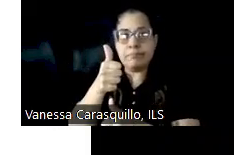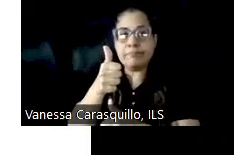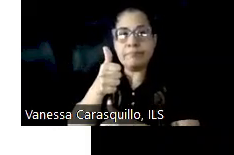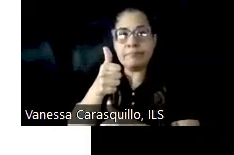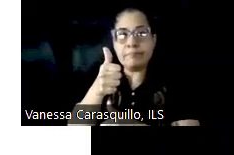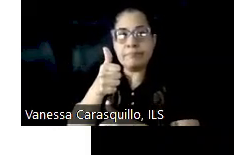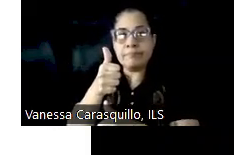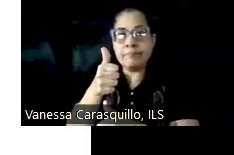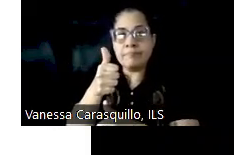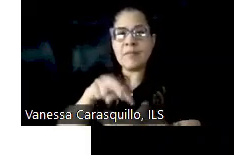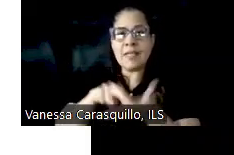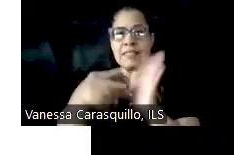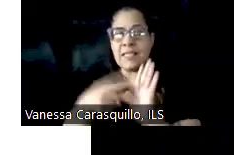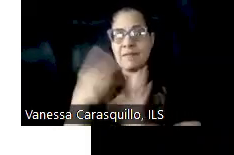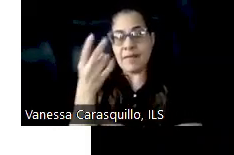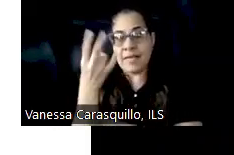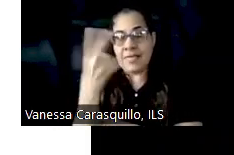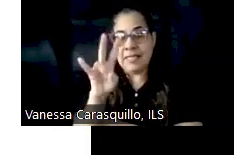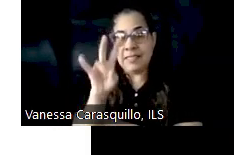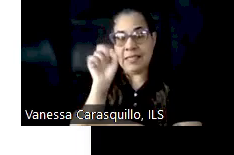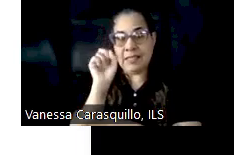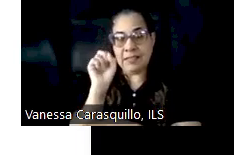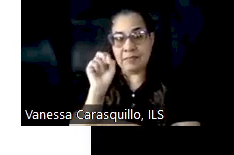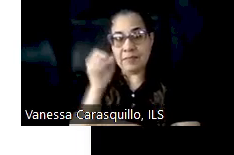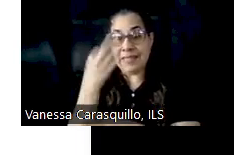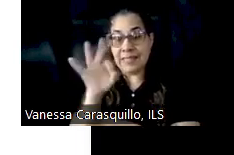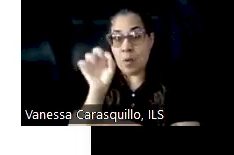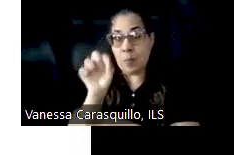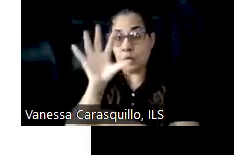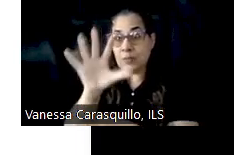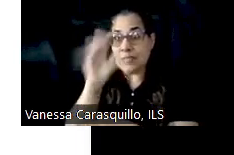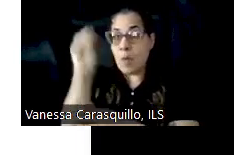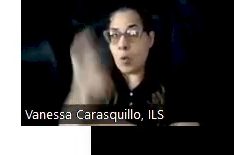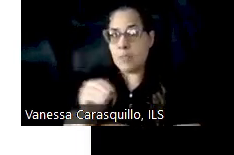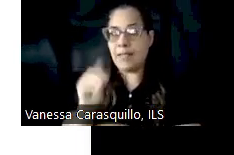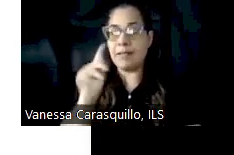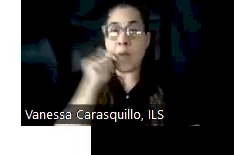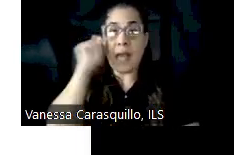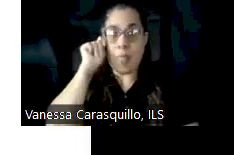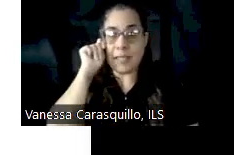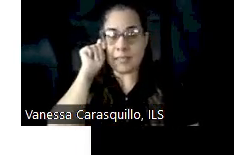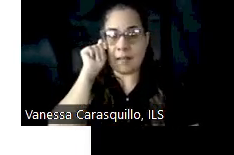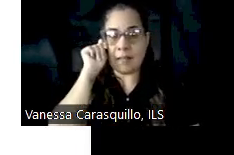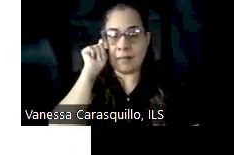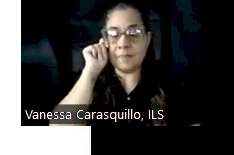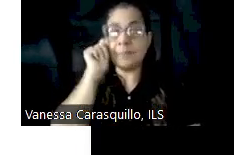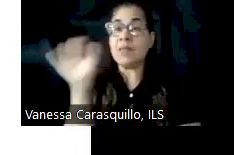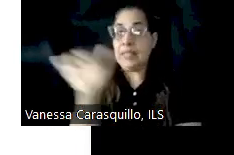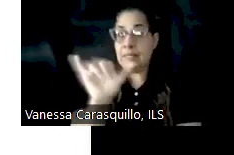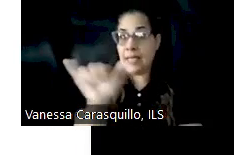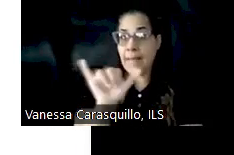un 19.5% la prevalencia en depresión en adolescentes. En estos también el